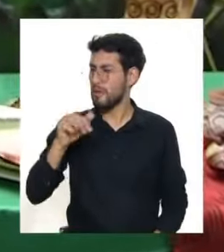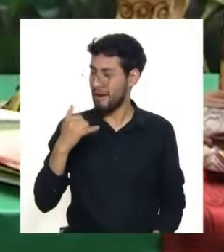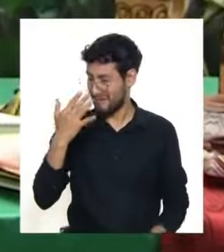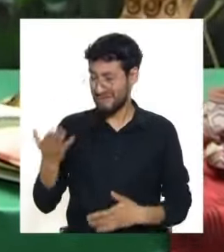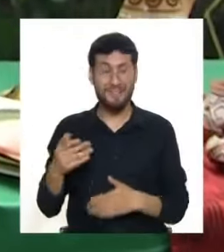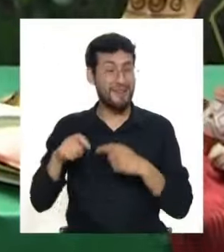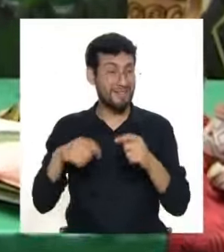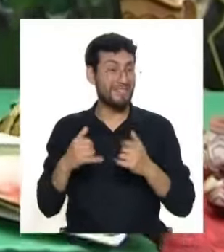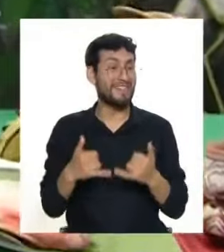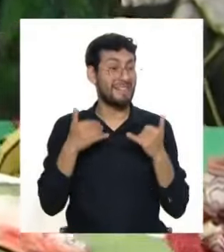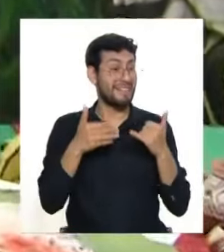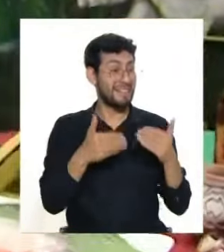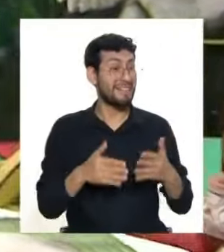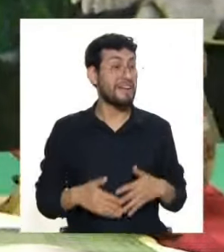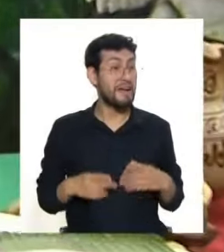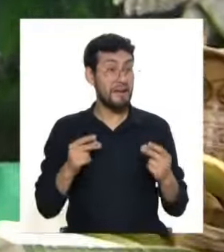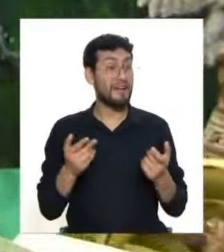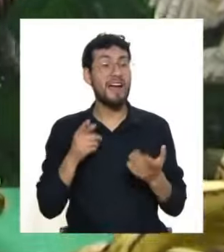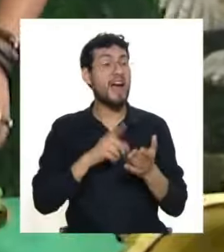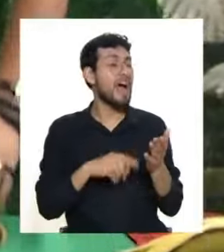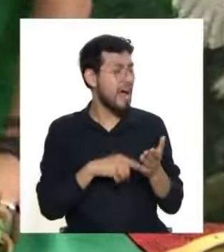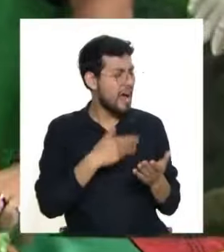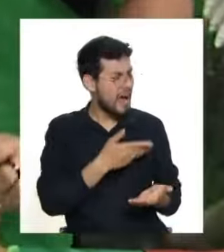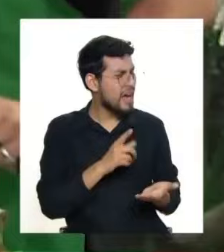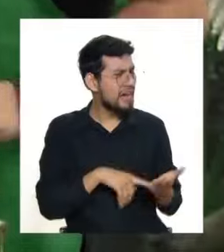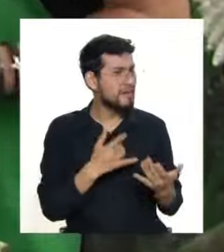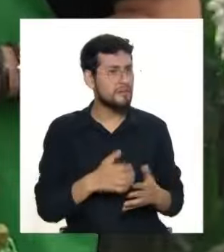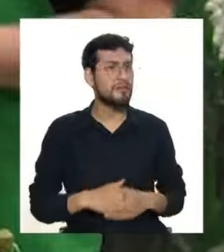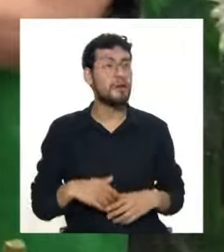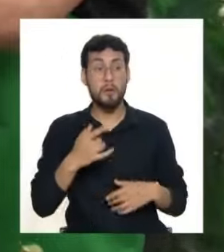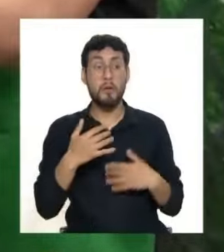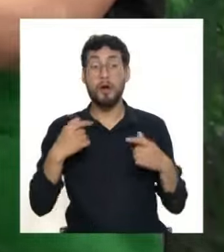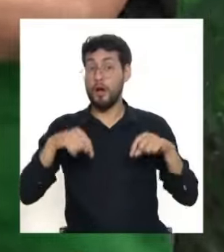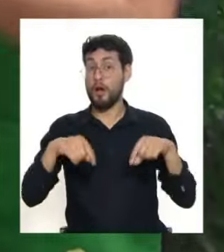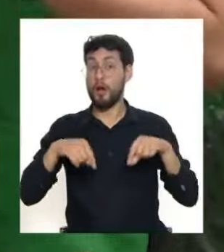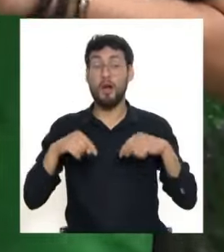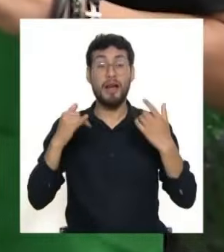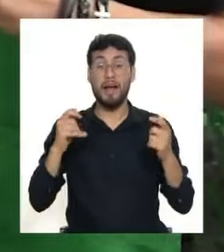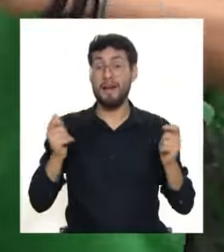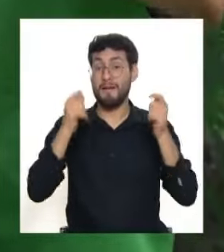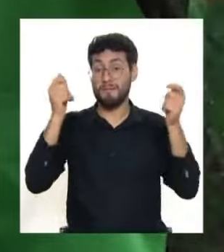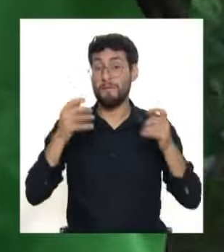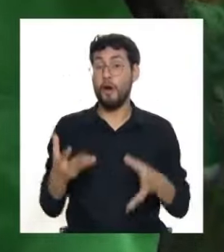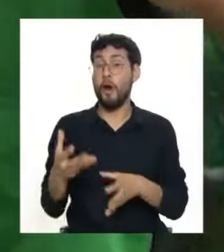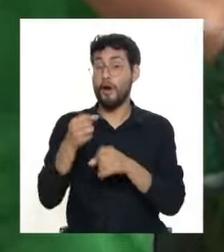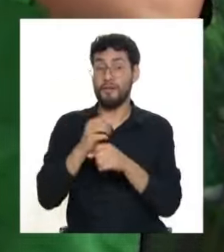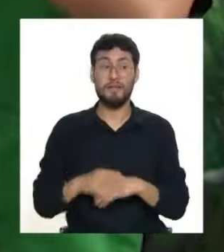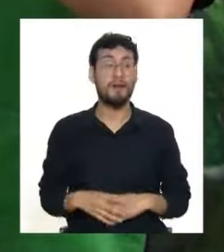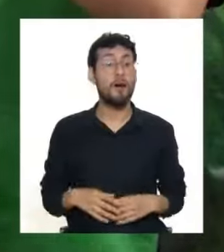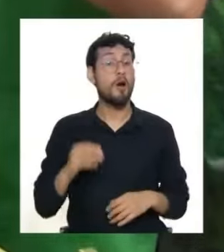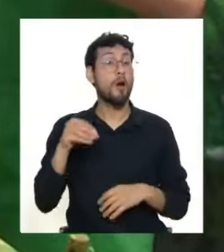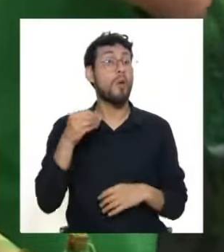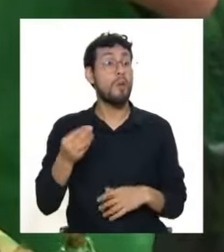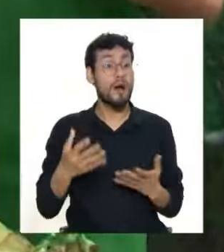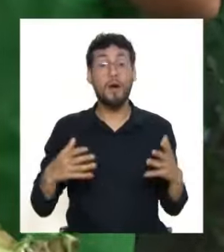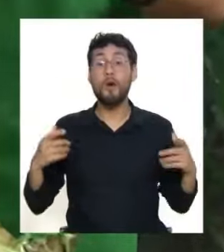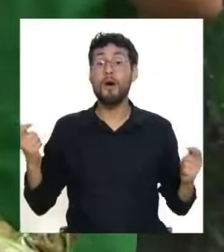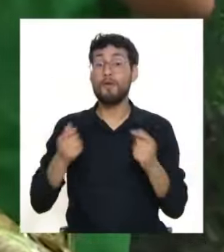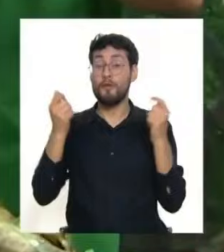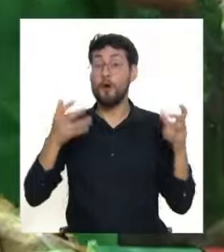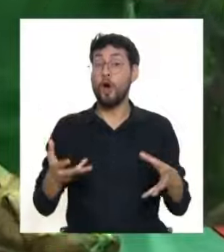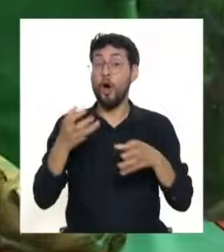Por supuesto. De frente, de frente. ¿Qué nos tienes preparados por ahí? Porque mira, tú nos habías estamos dicho. Estamos nosotros en el Festival del Juanes. Ajá. Porque el Festival